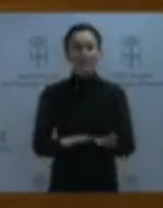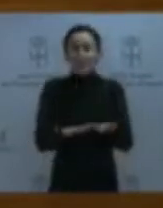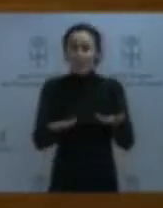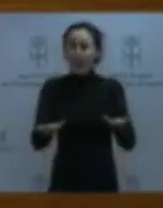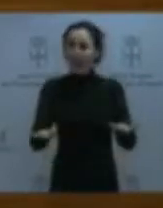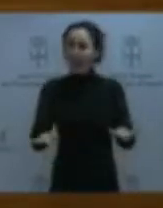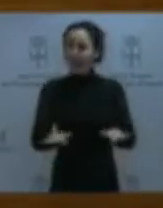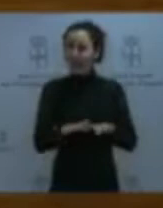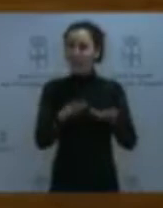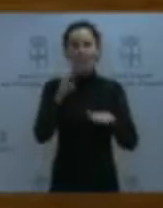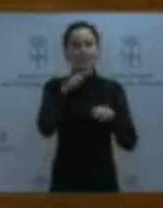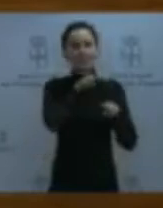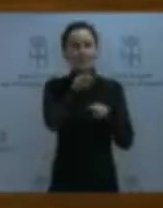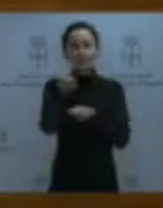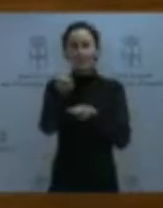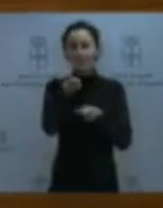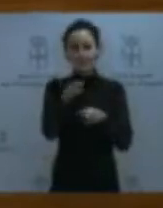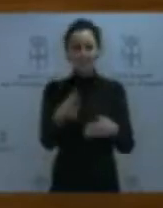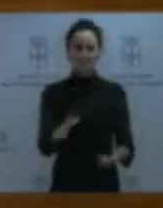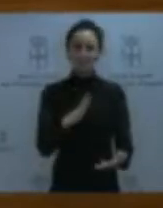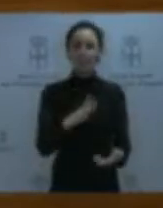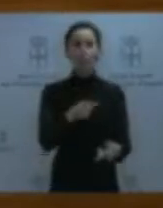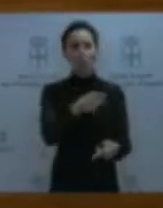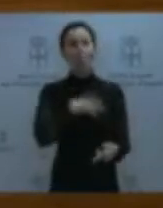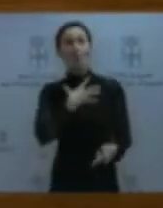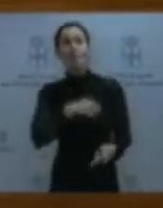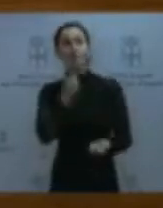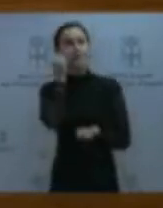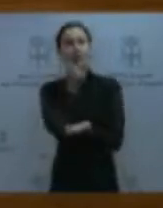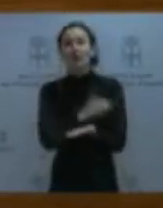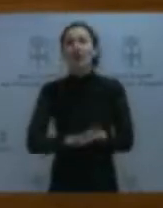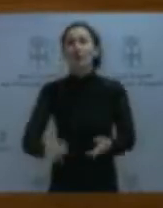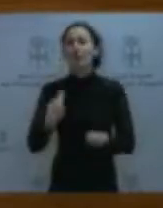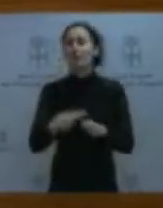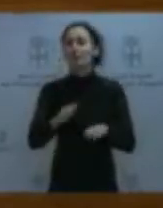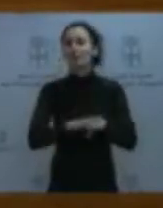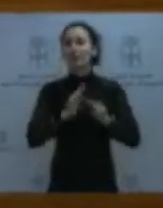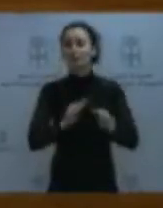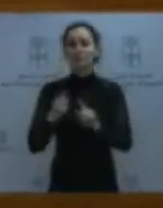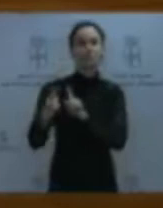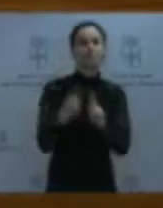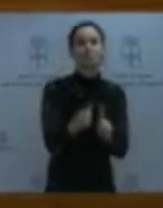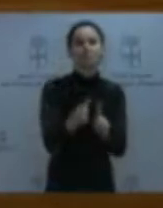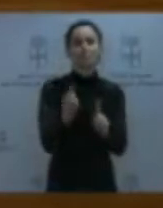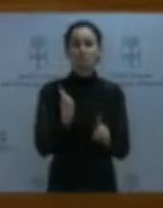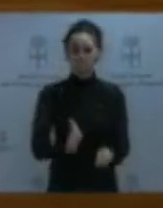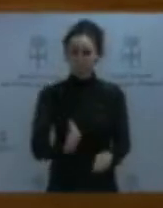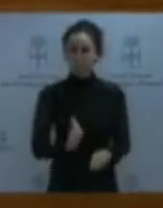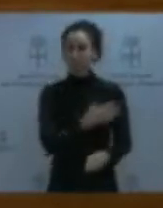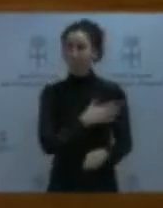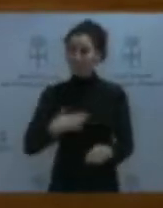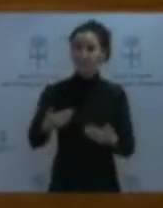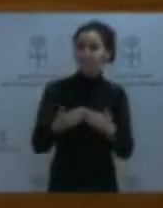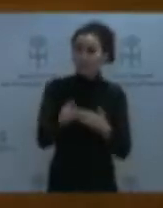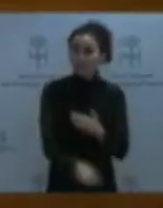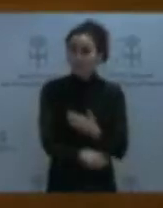queda preguntarle lo siguiente: ¿está en condiciones de garantizar que sus políticas van precisamente a mirar hacia el futuro? No le